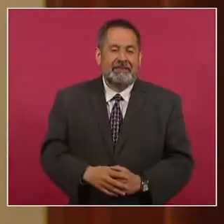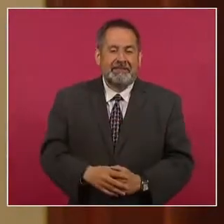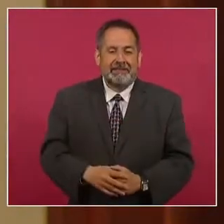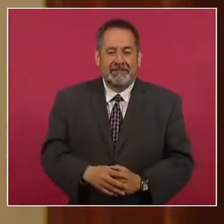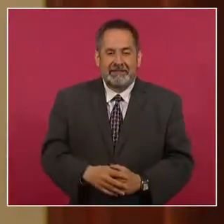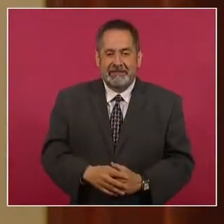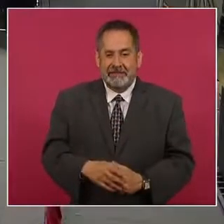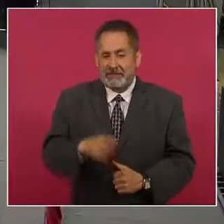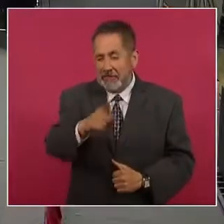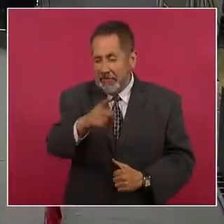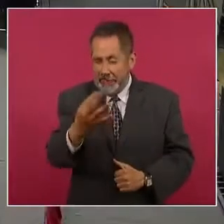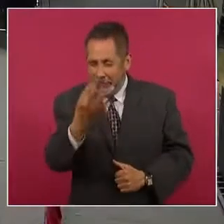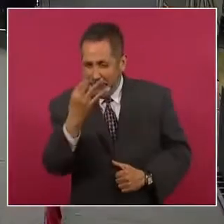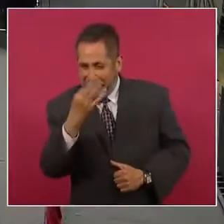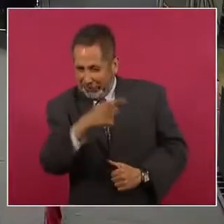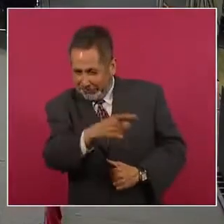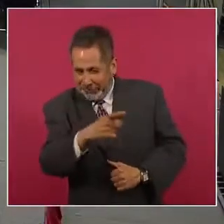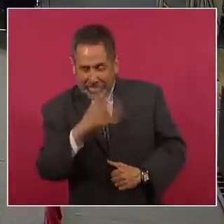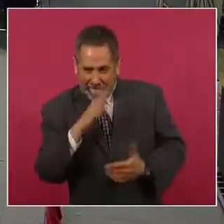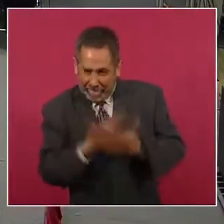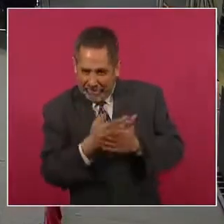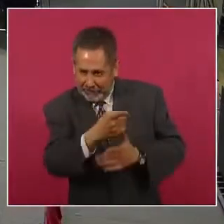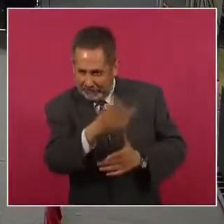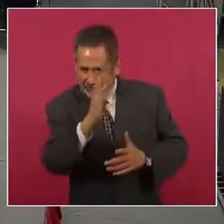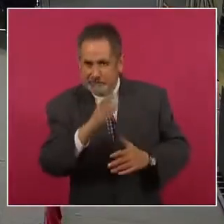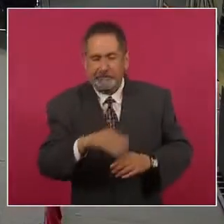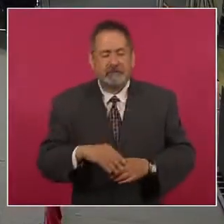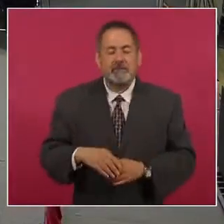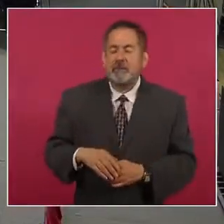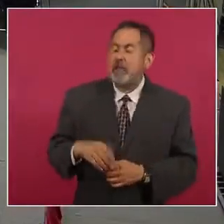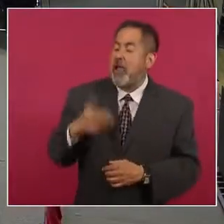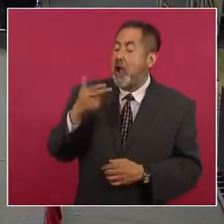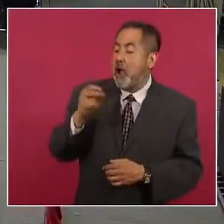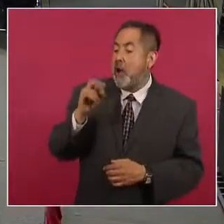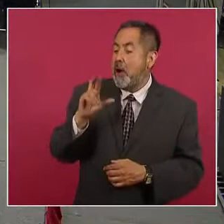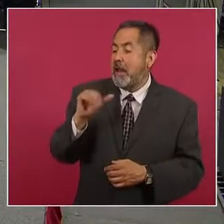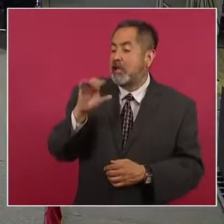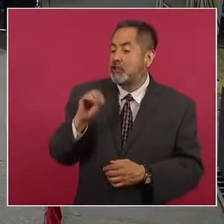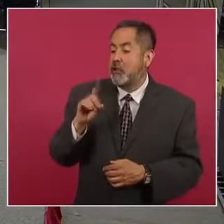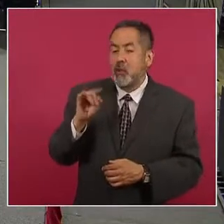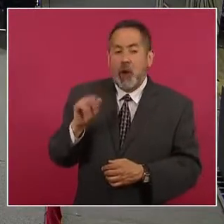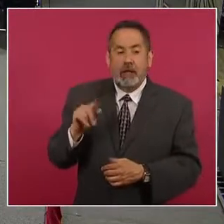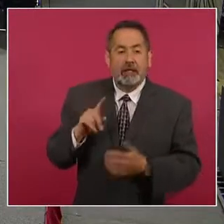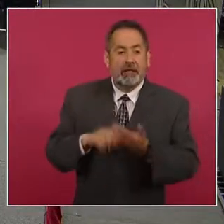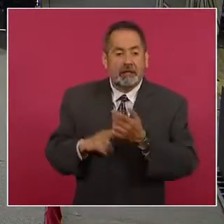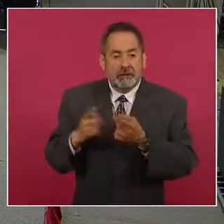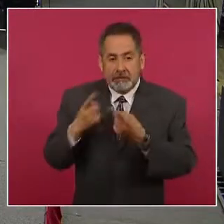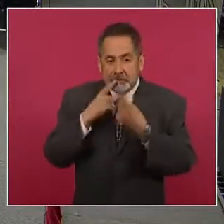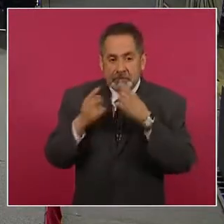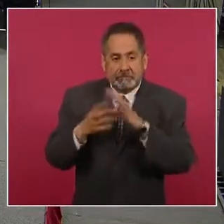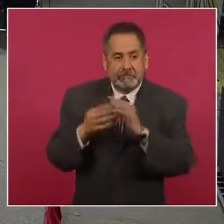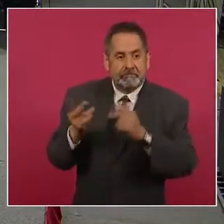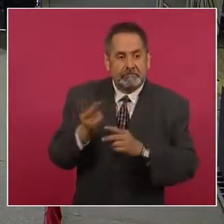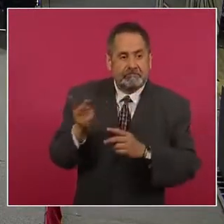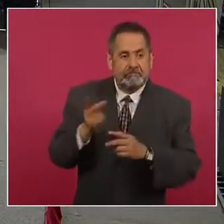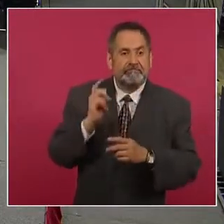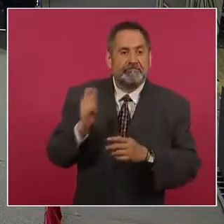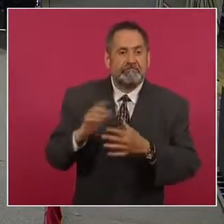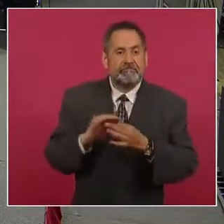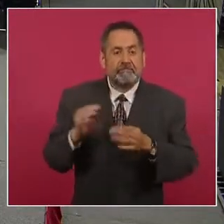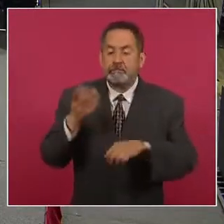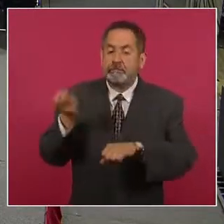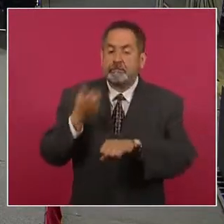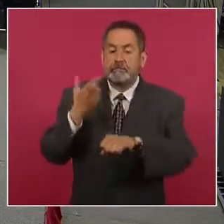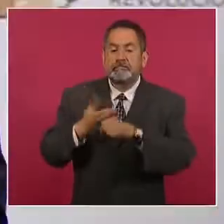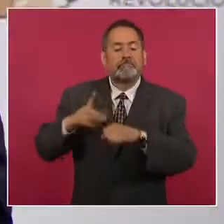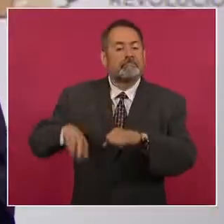fue Pablo el que Horacio Duarte y Pablo comentaban que el secretario